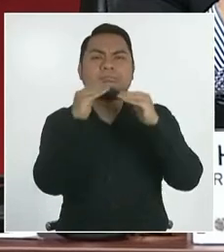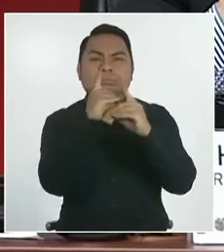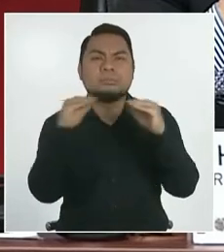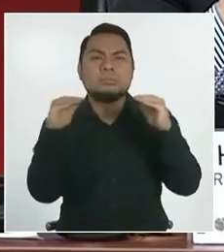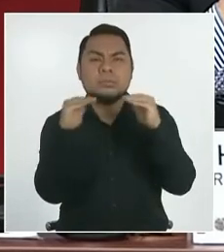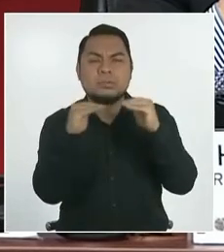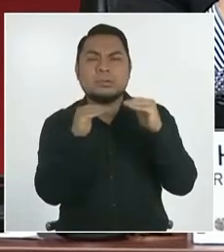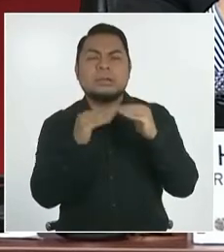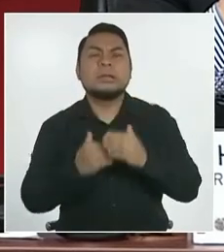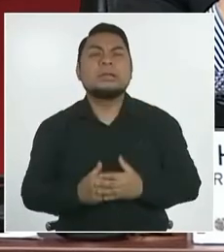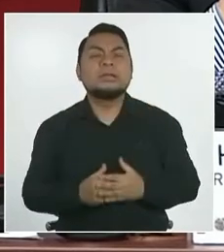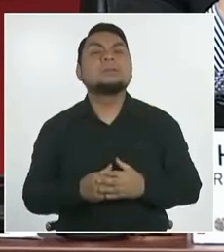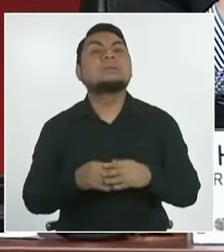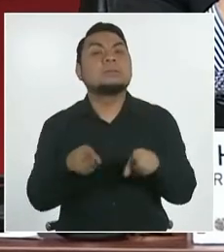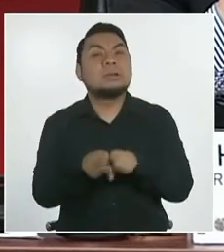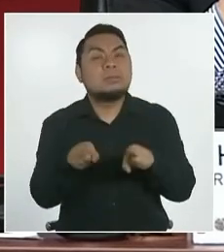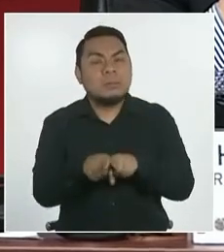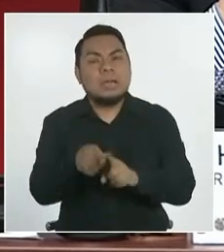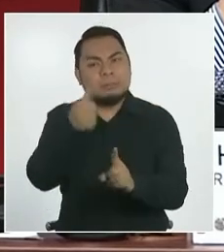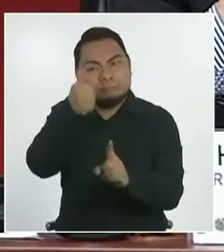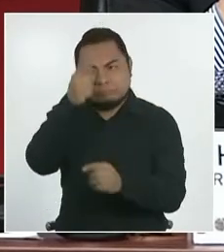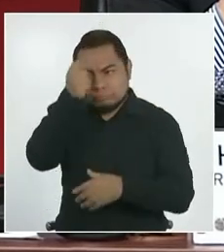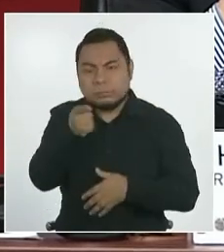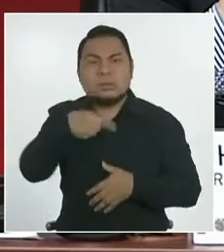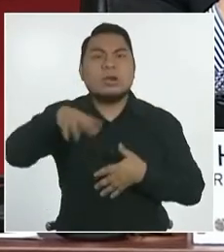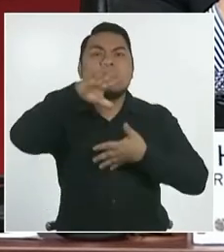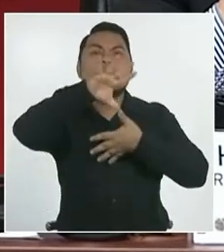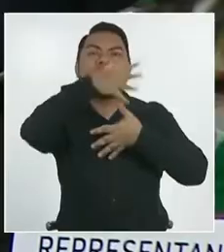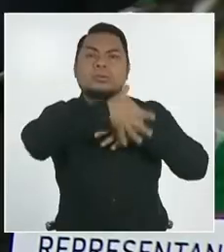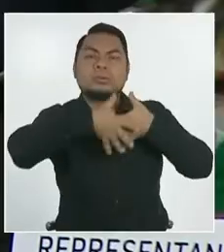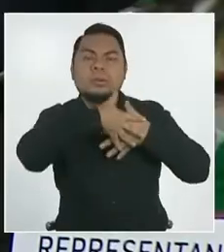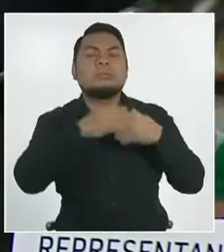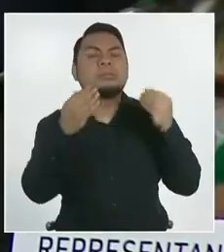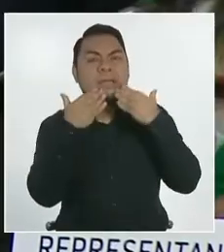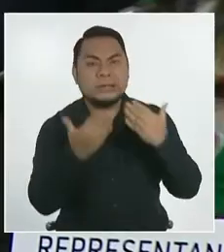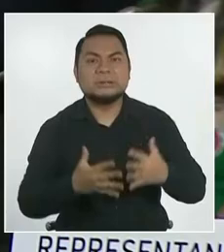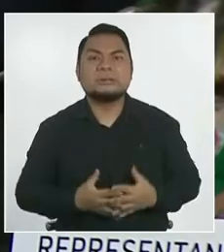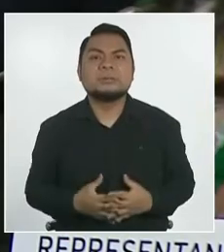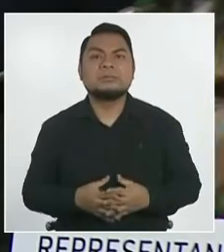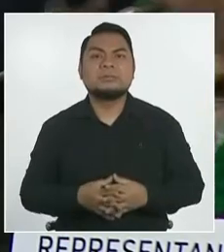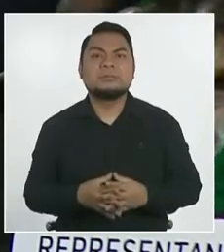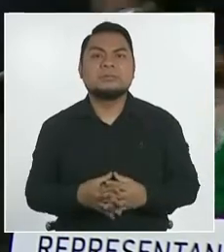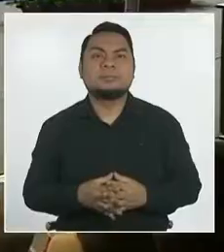equitativa, como merece nuestro continente. Muchas gracias.